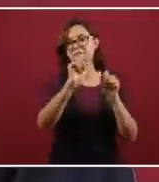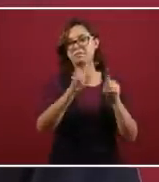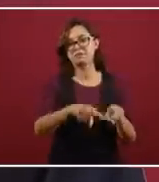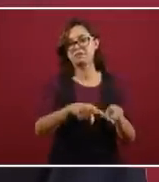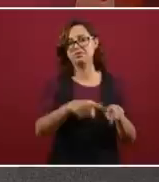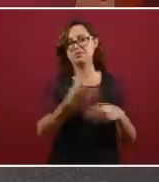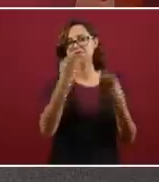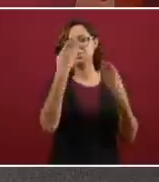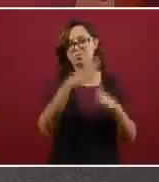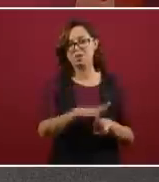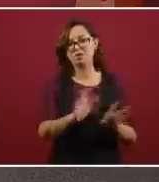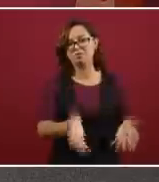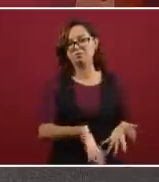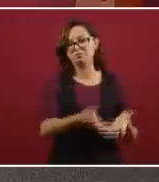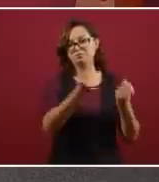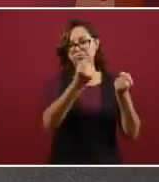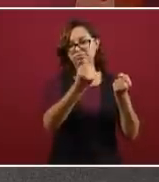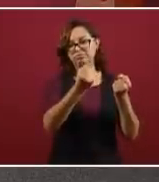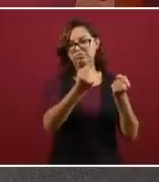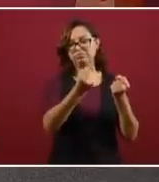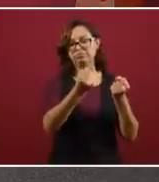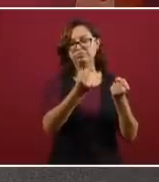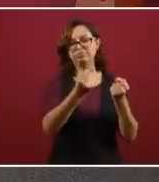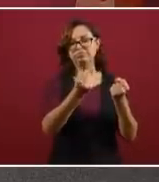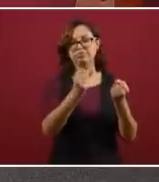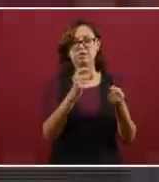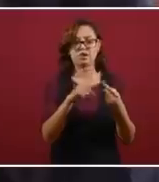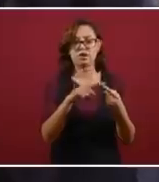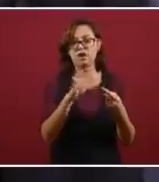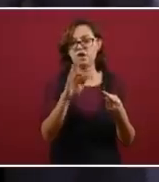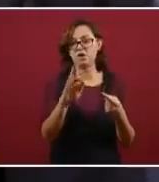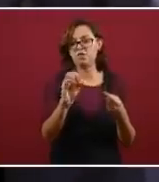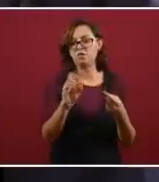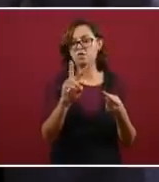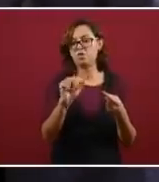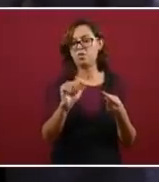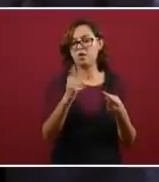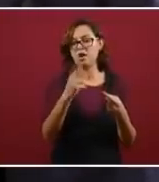a los bancos, lo que fue el FOBAPROA.